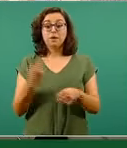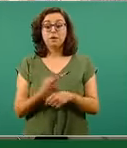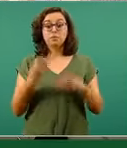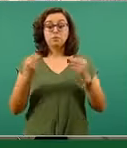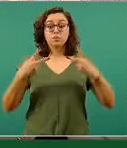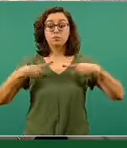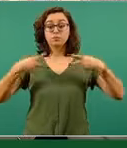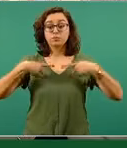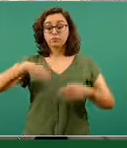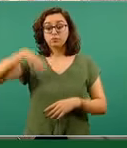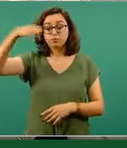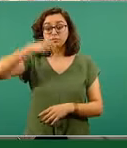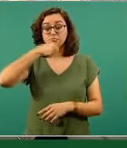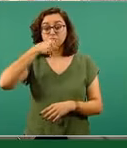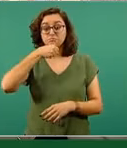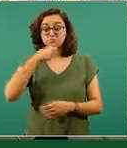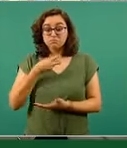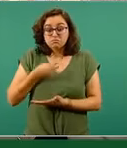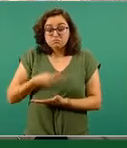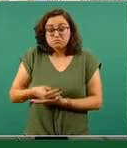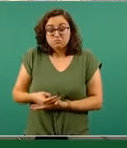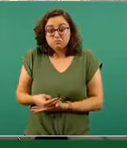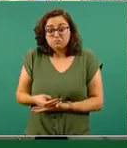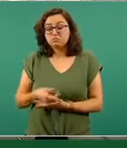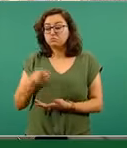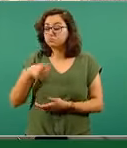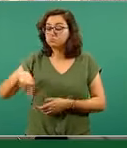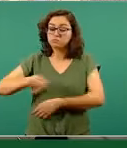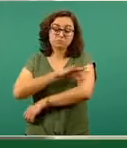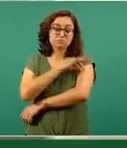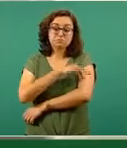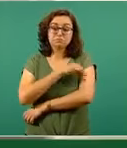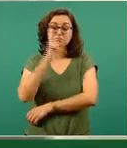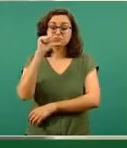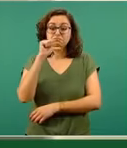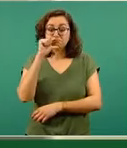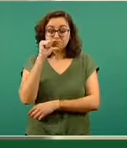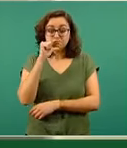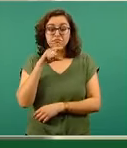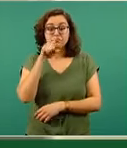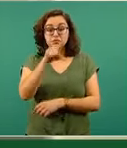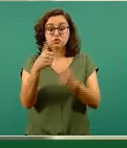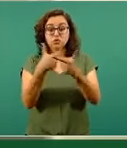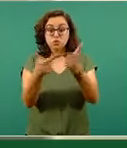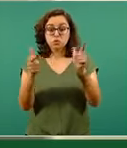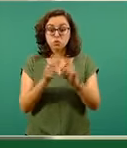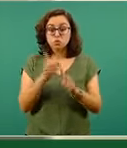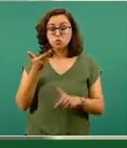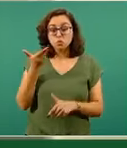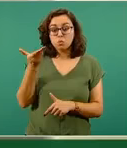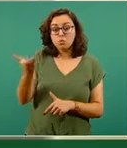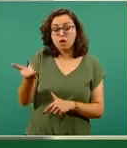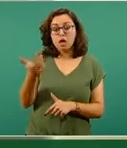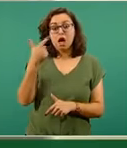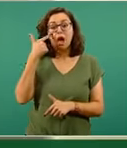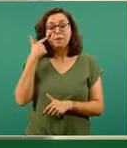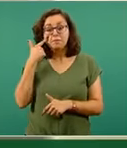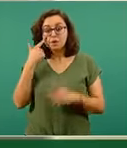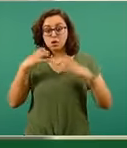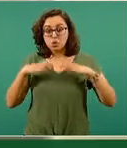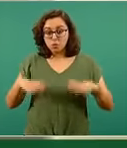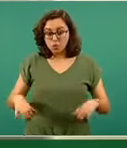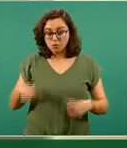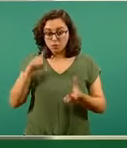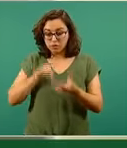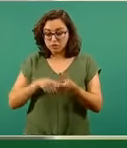cama que aún no han sido vacunadas. Nos comentan que les están pidiendo a las brigadas vacunadoras un estudio de anticuerpos totales